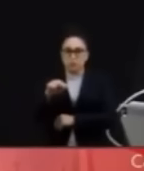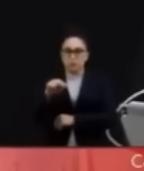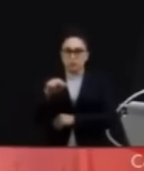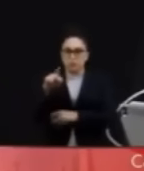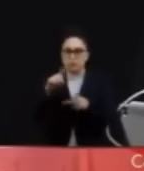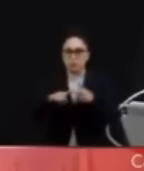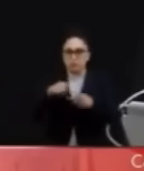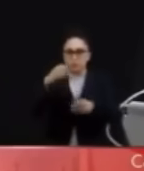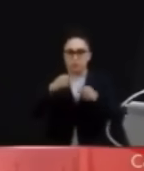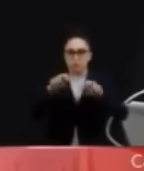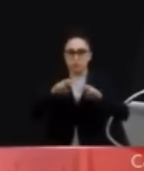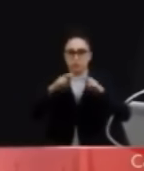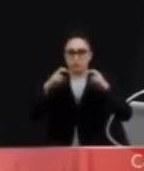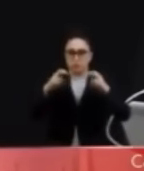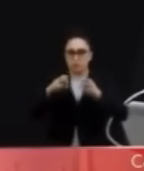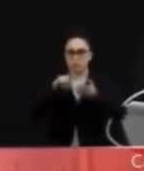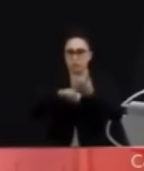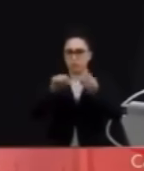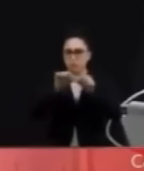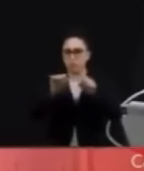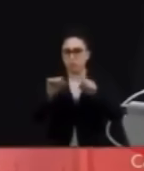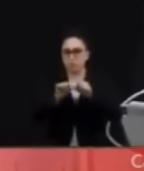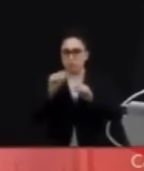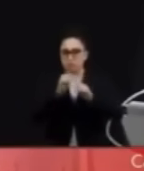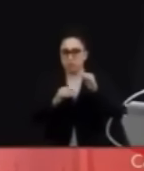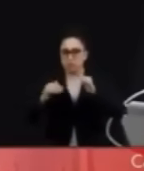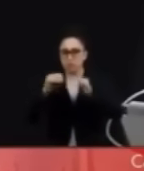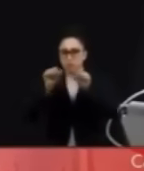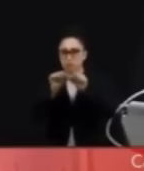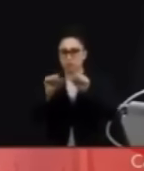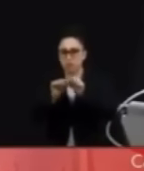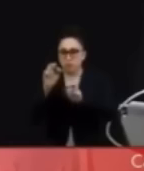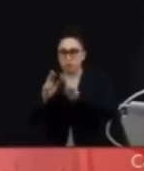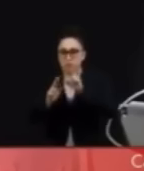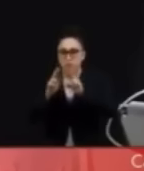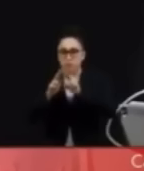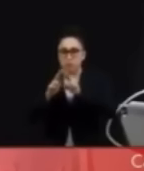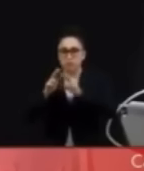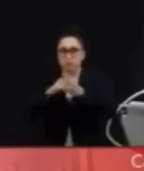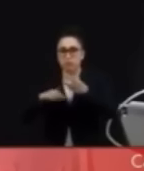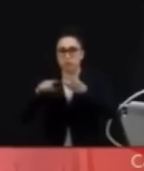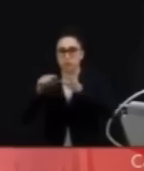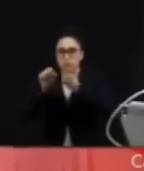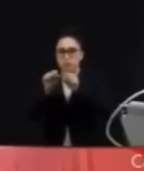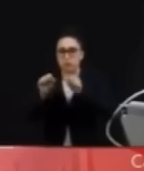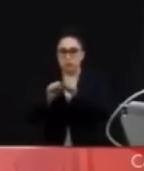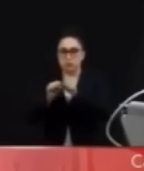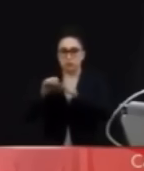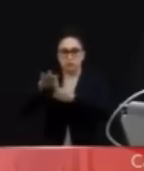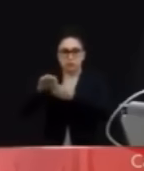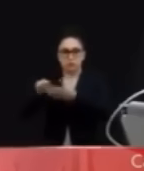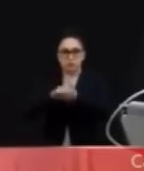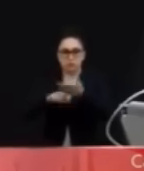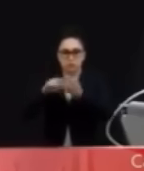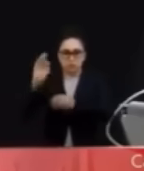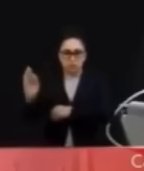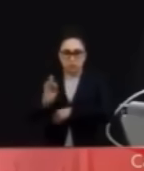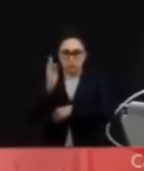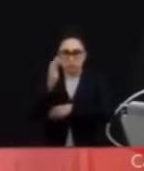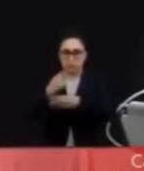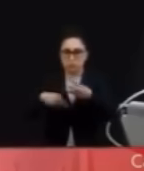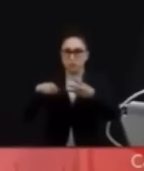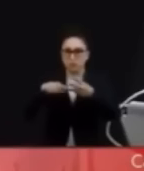magistradas magistrados de la sala Superior y regionales del tribunal electoral del poder judicial de la federación